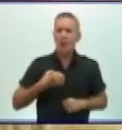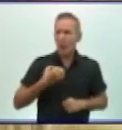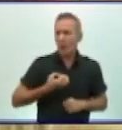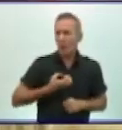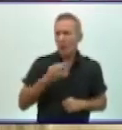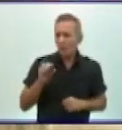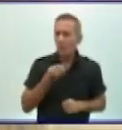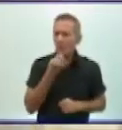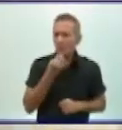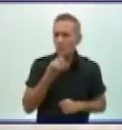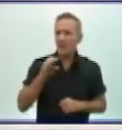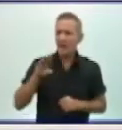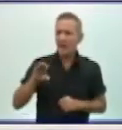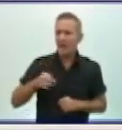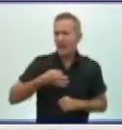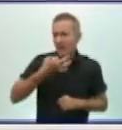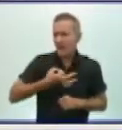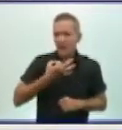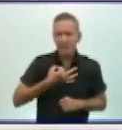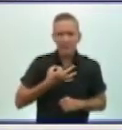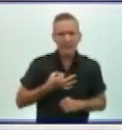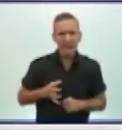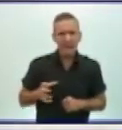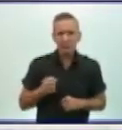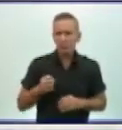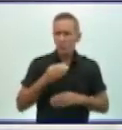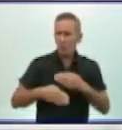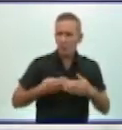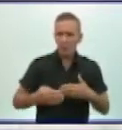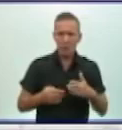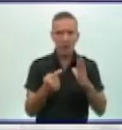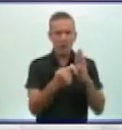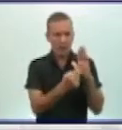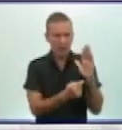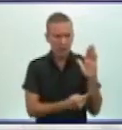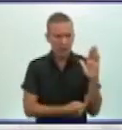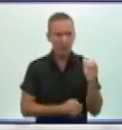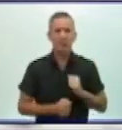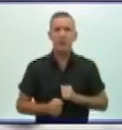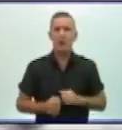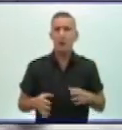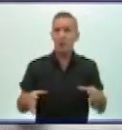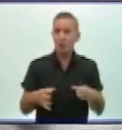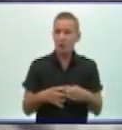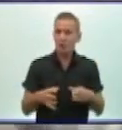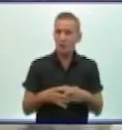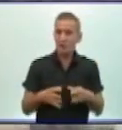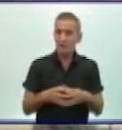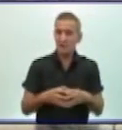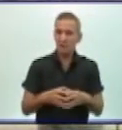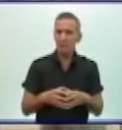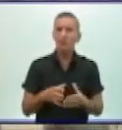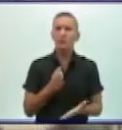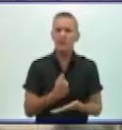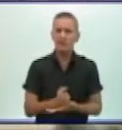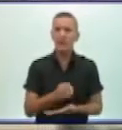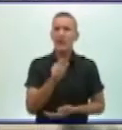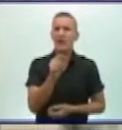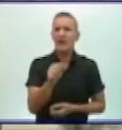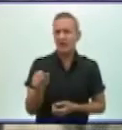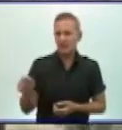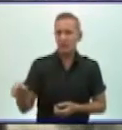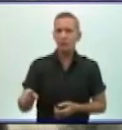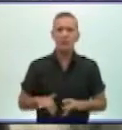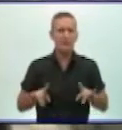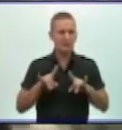tipo de escuela querían. Y por último, bueno, una organización que los representara. Por eso, de la reforma universitaria viene entonces la fundación